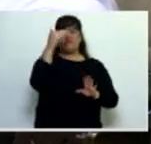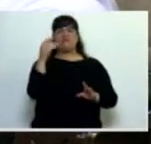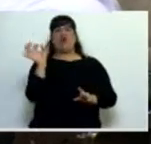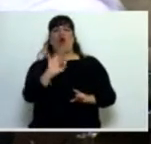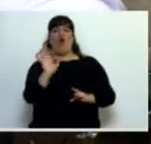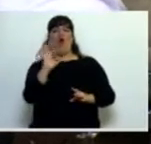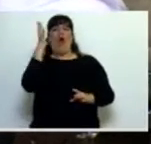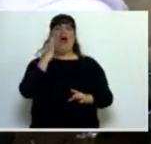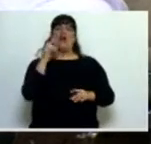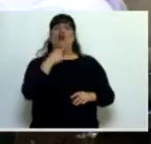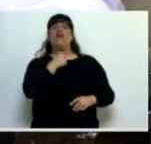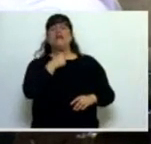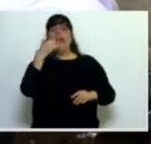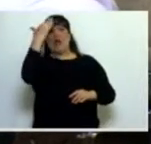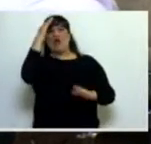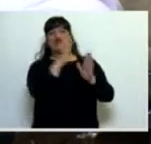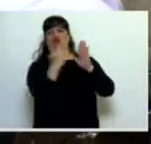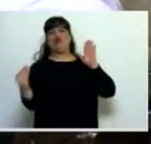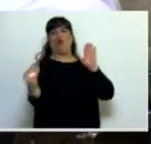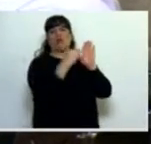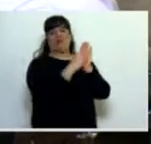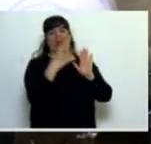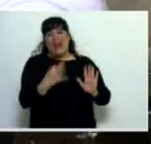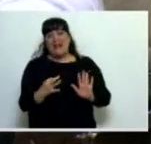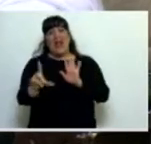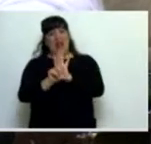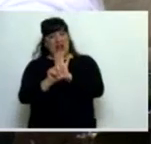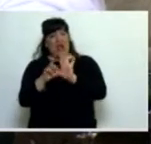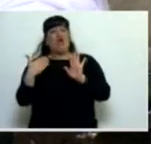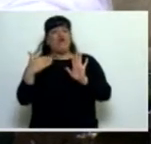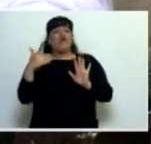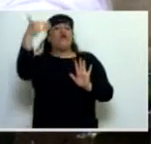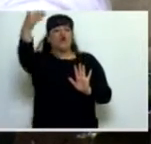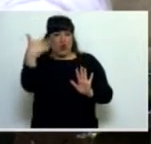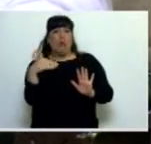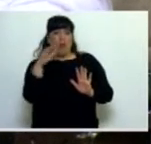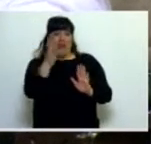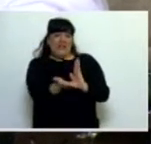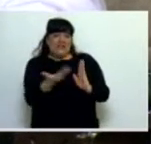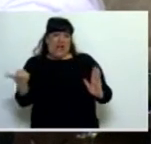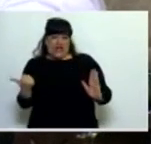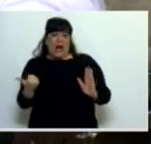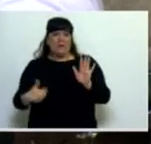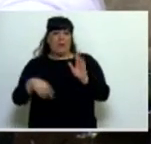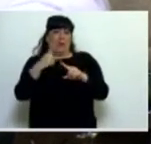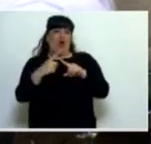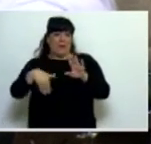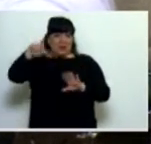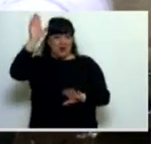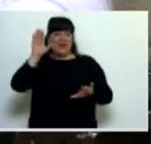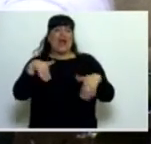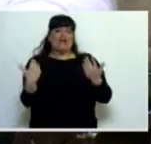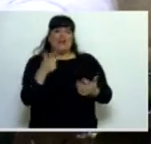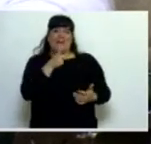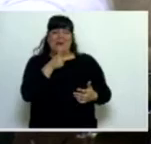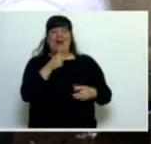o cuasi constitucional a una ley que en el futuro puede ser derogada por mayoría simple, con lo cual me parece